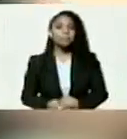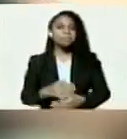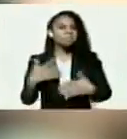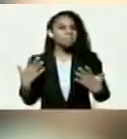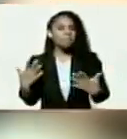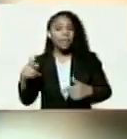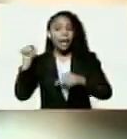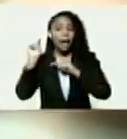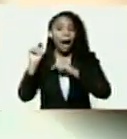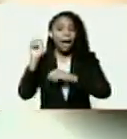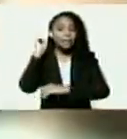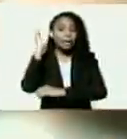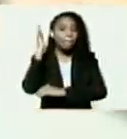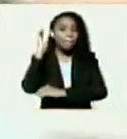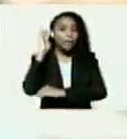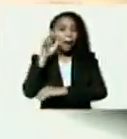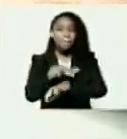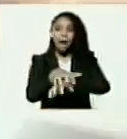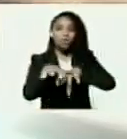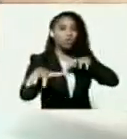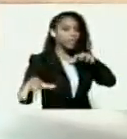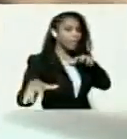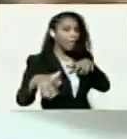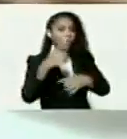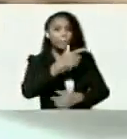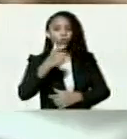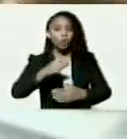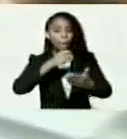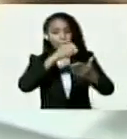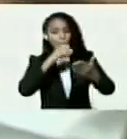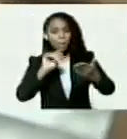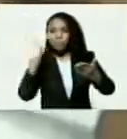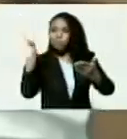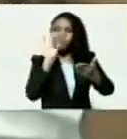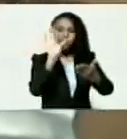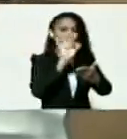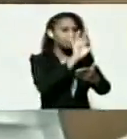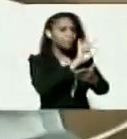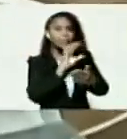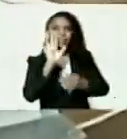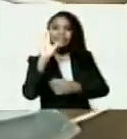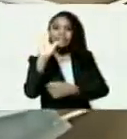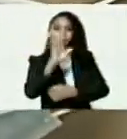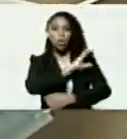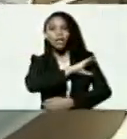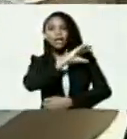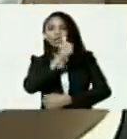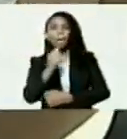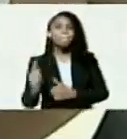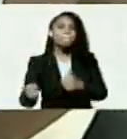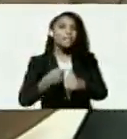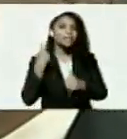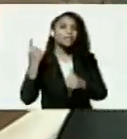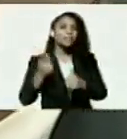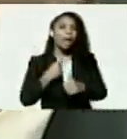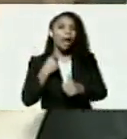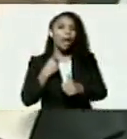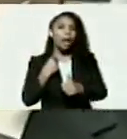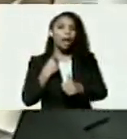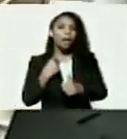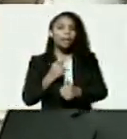esta Asamblea, por mayoría calificada, escogió los 5 rectores y rectoras principales y